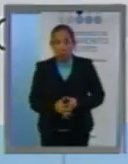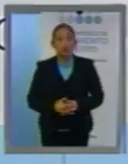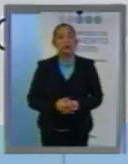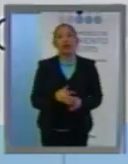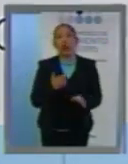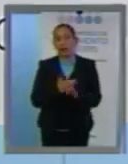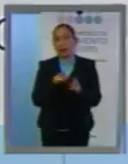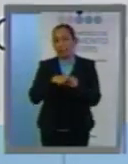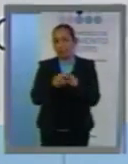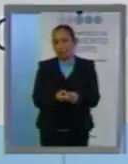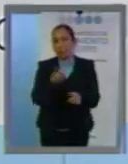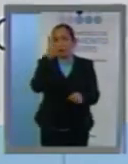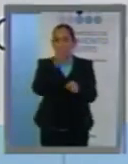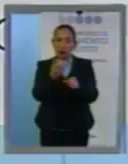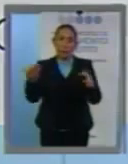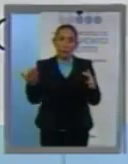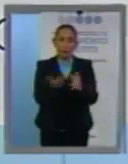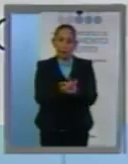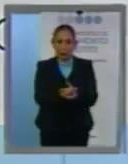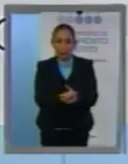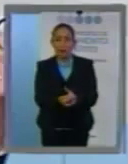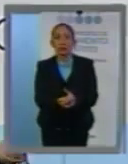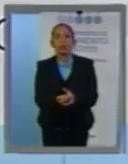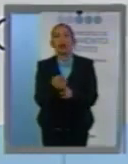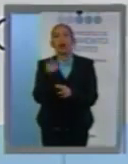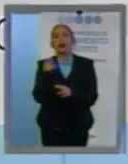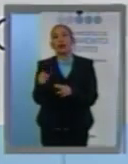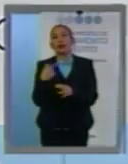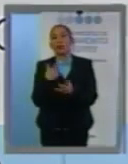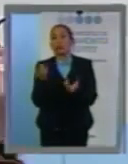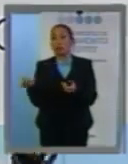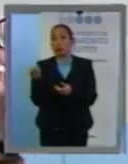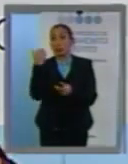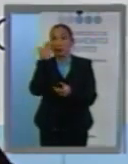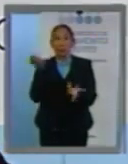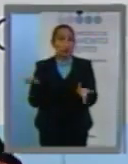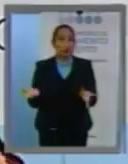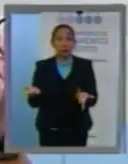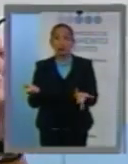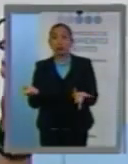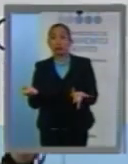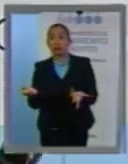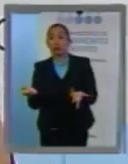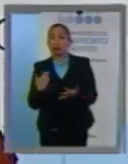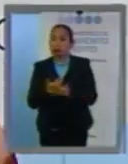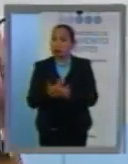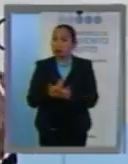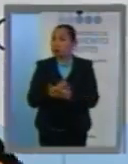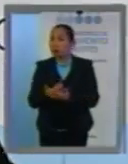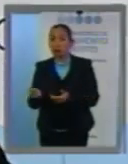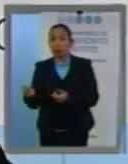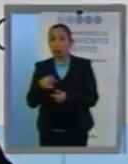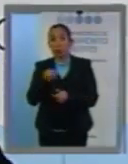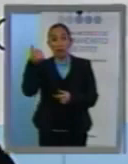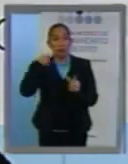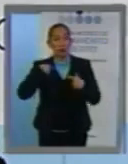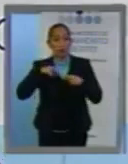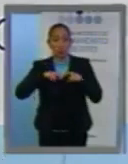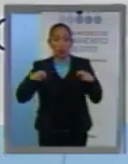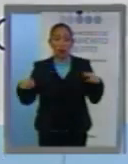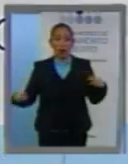ahora iniciamos el segundo bloque, inclusive también si ustedes gustan discutir o polemizar con lo que los otros panelistas